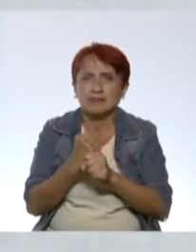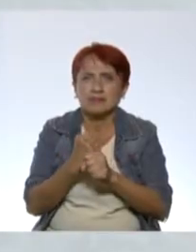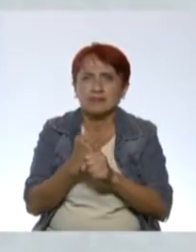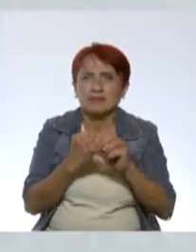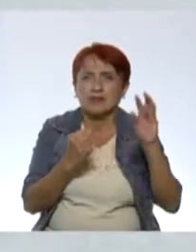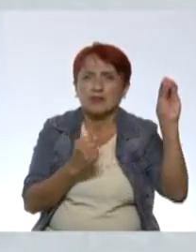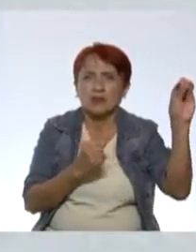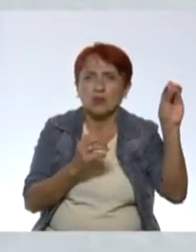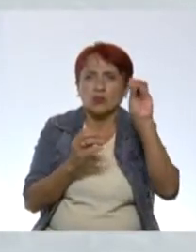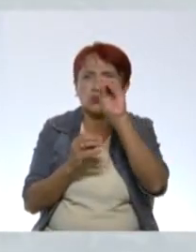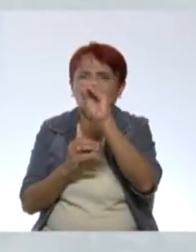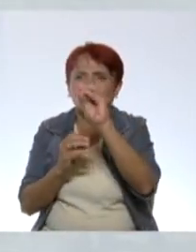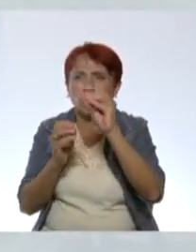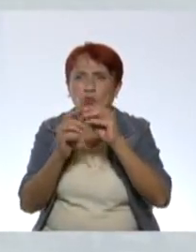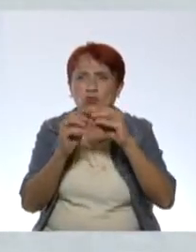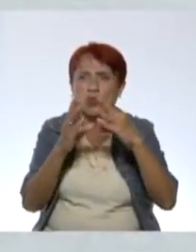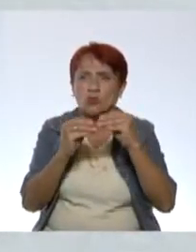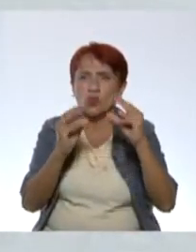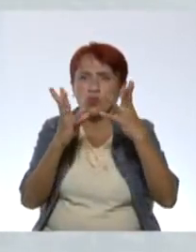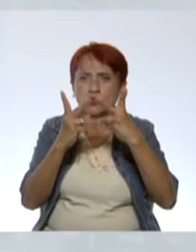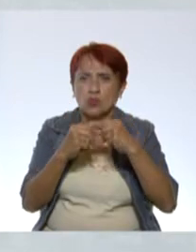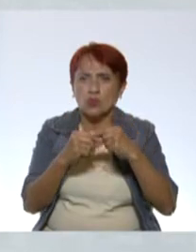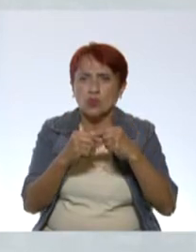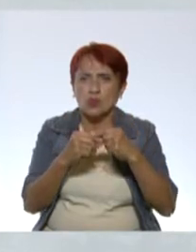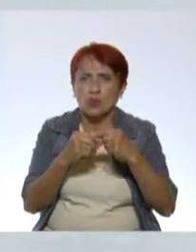trabajando de manera